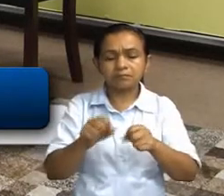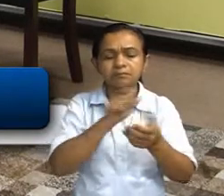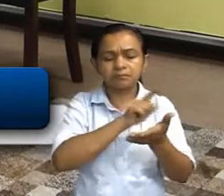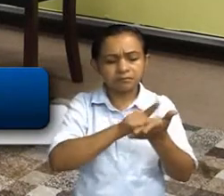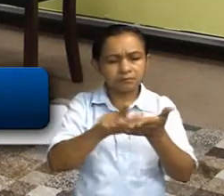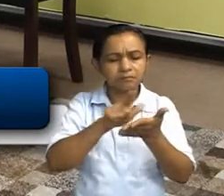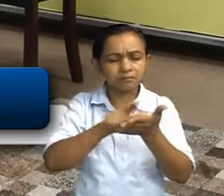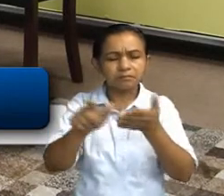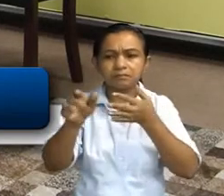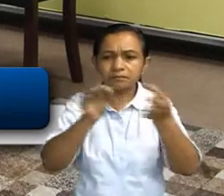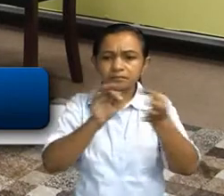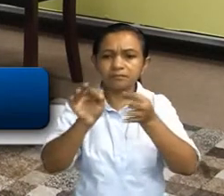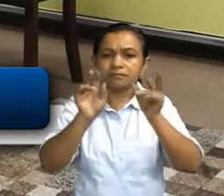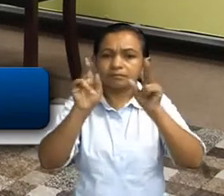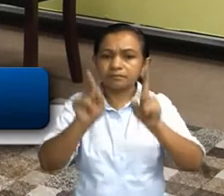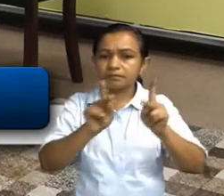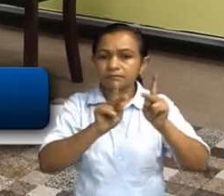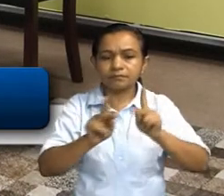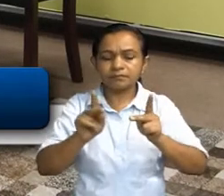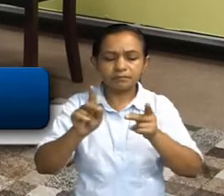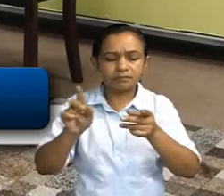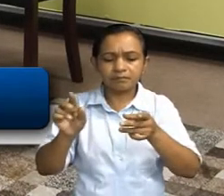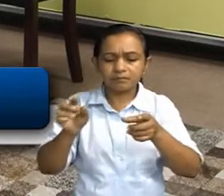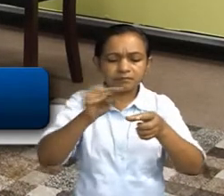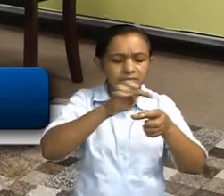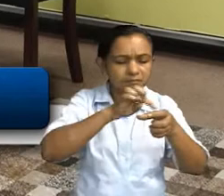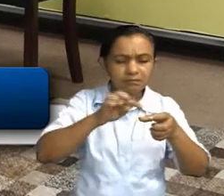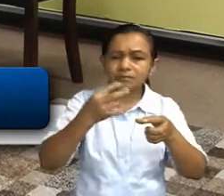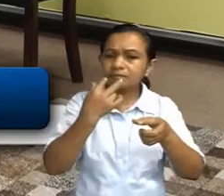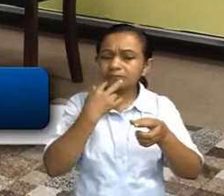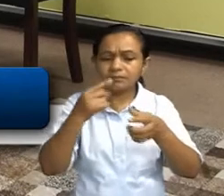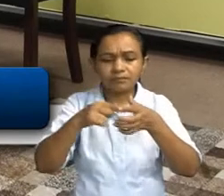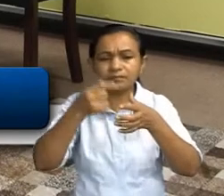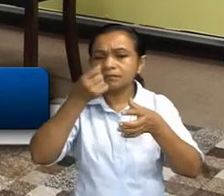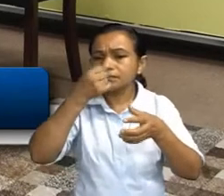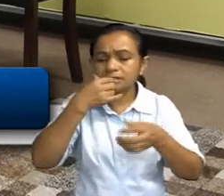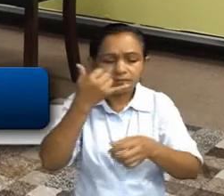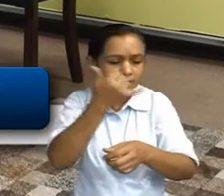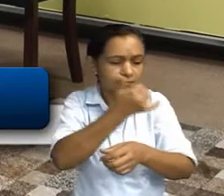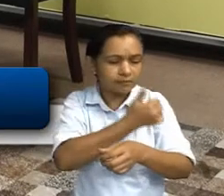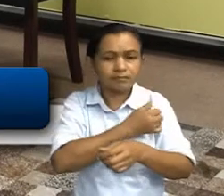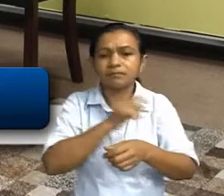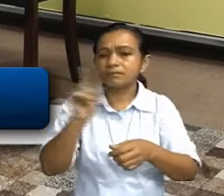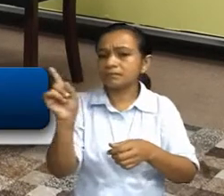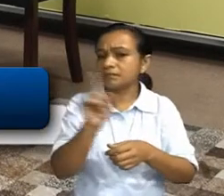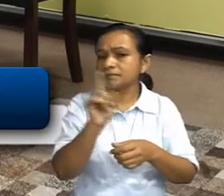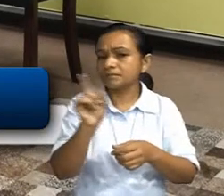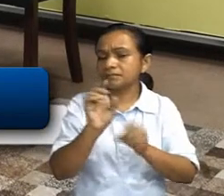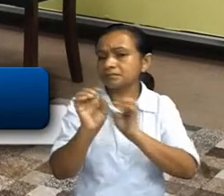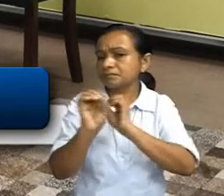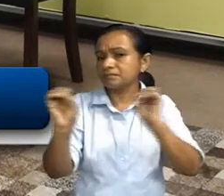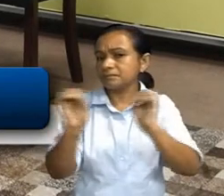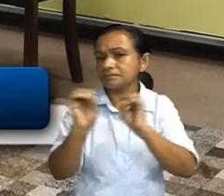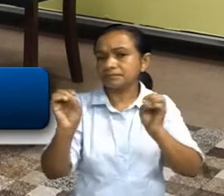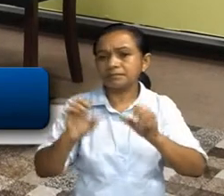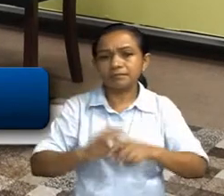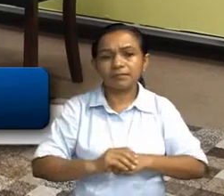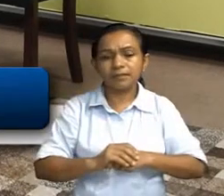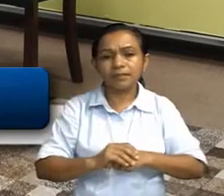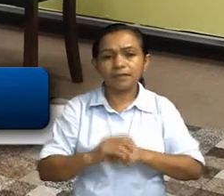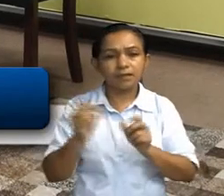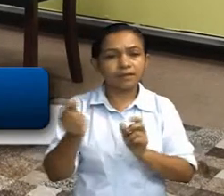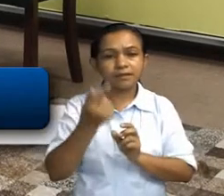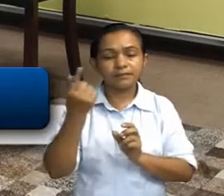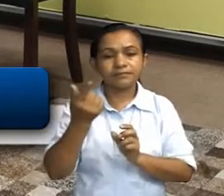higiénica solamente y no requieren tratamiento antibiótico, administración de penicilina. Es más, solamente